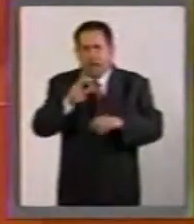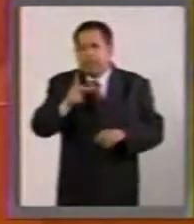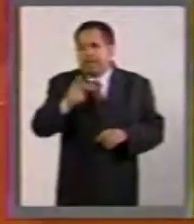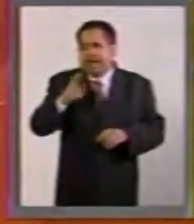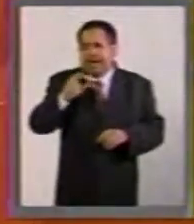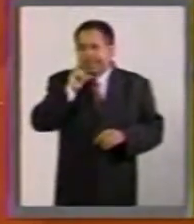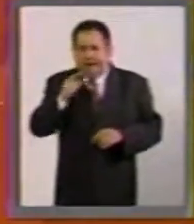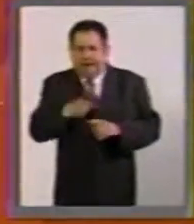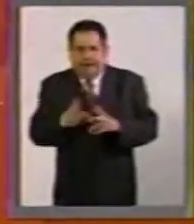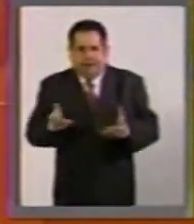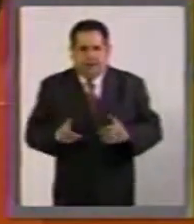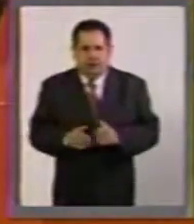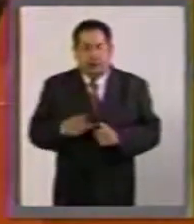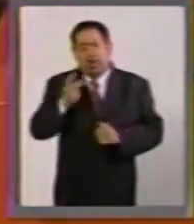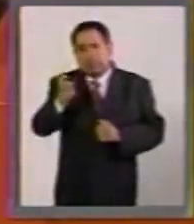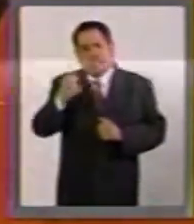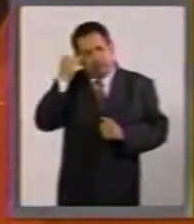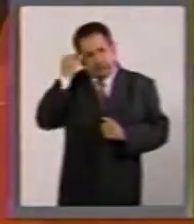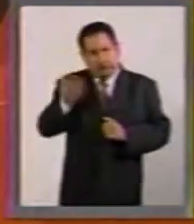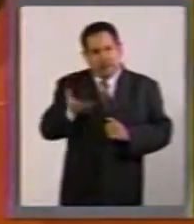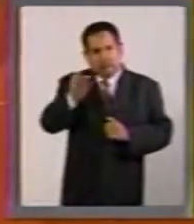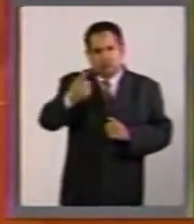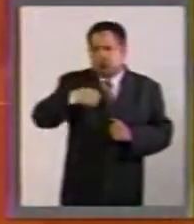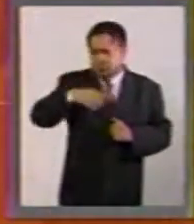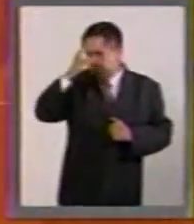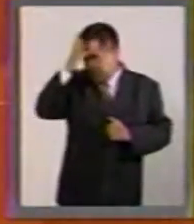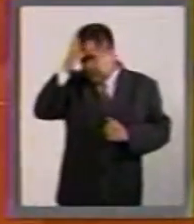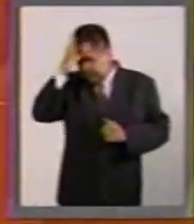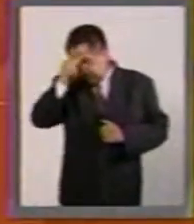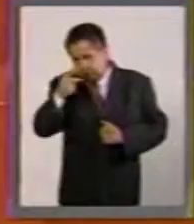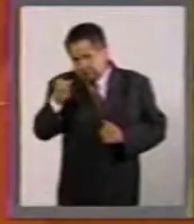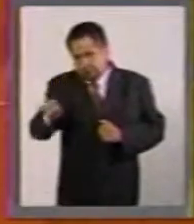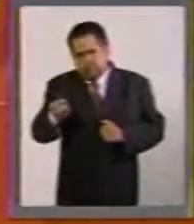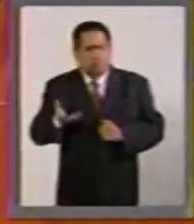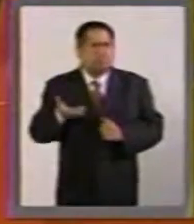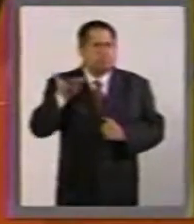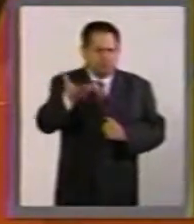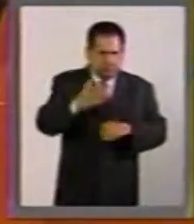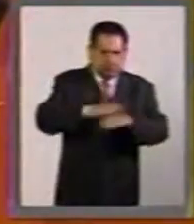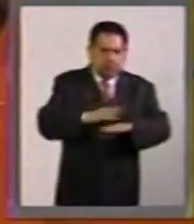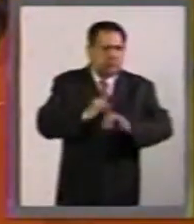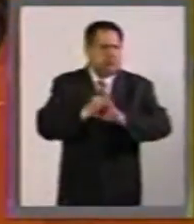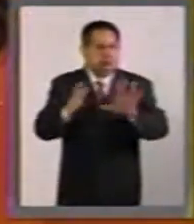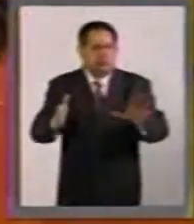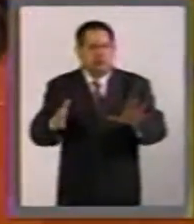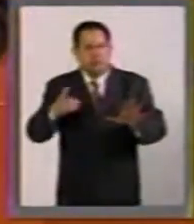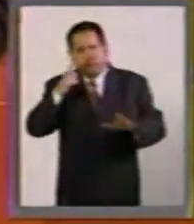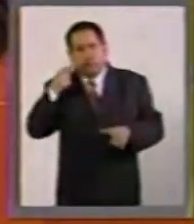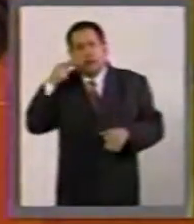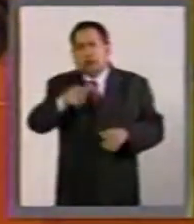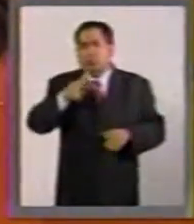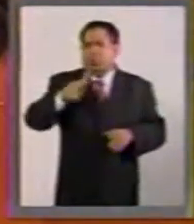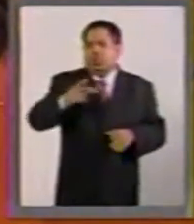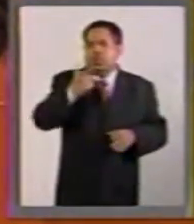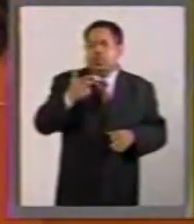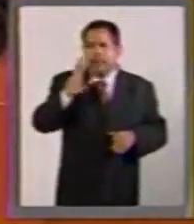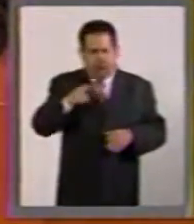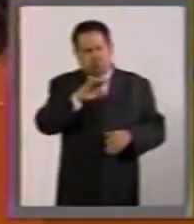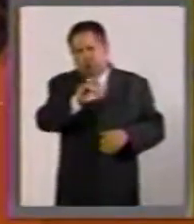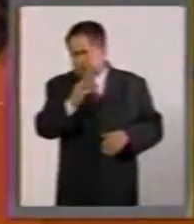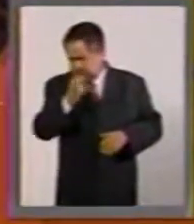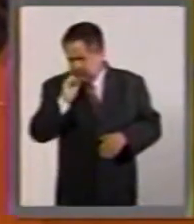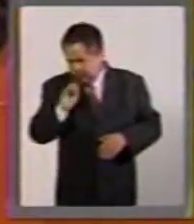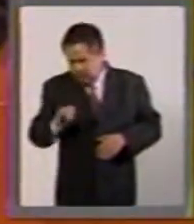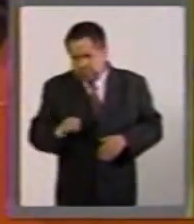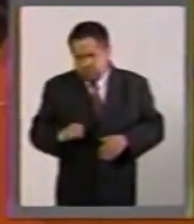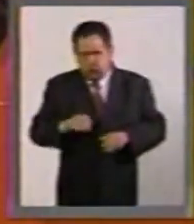General de la República. Así es que estoy de acuerdo con que se solicite información a la Procuraduría General de la República